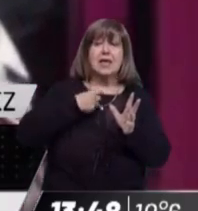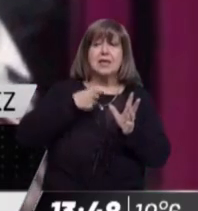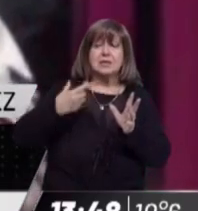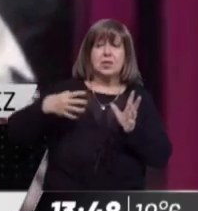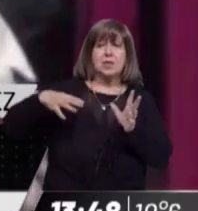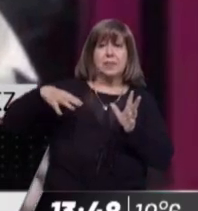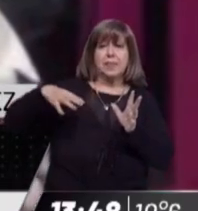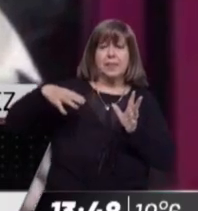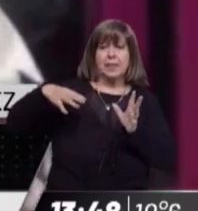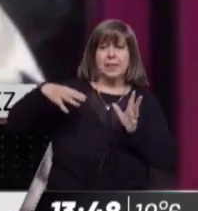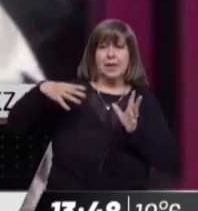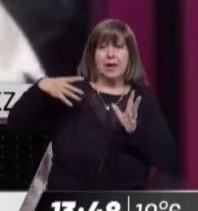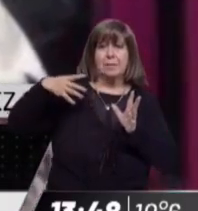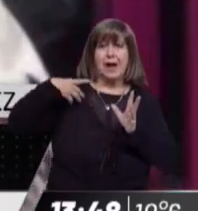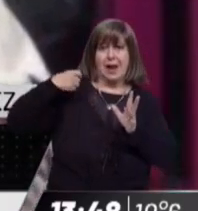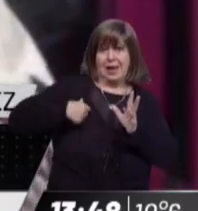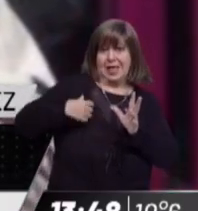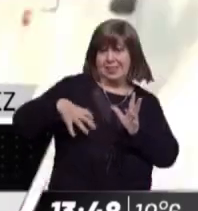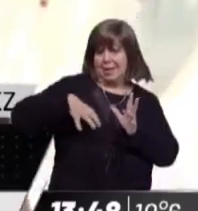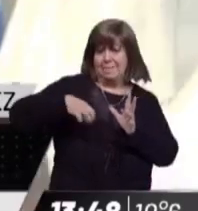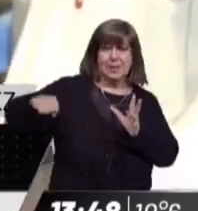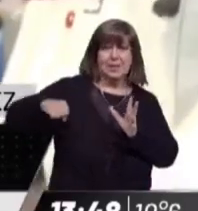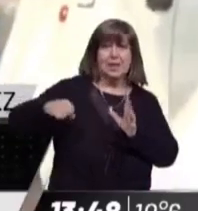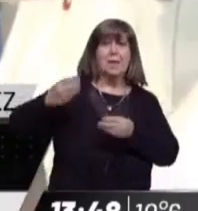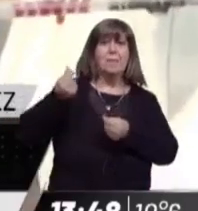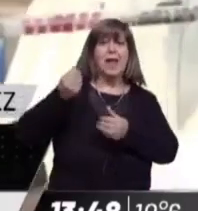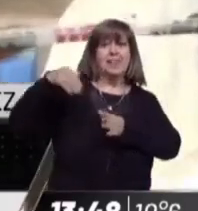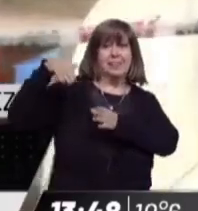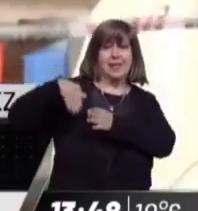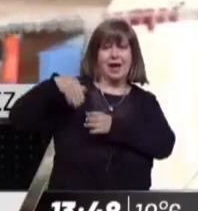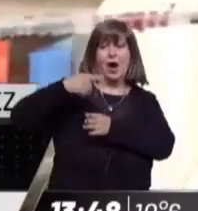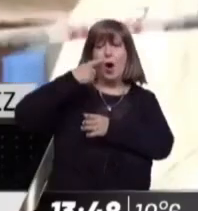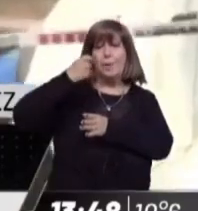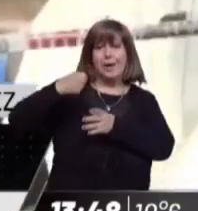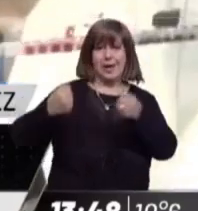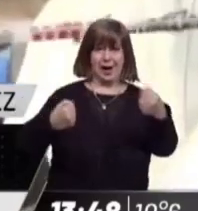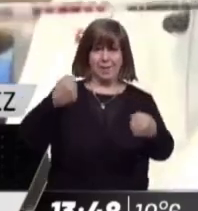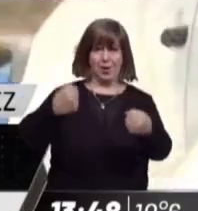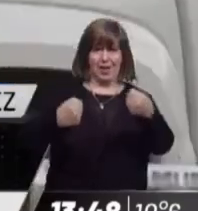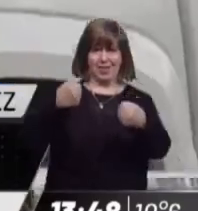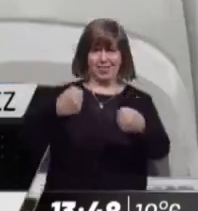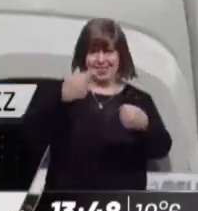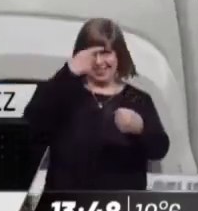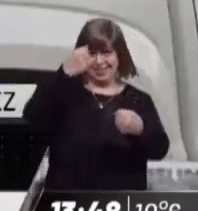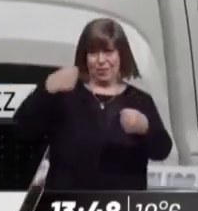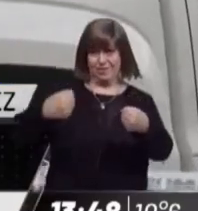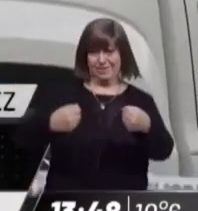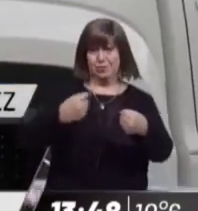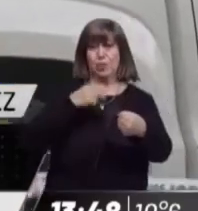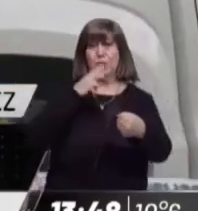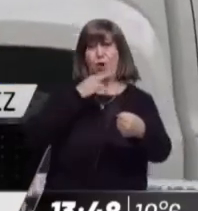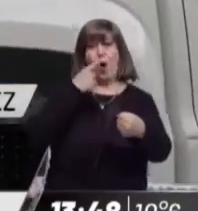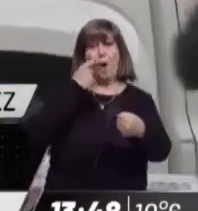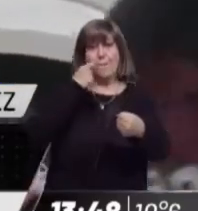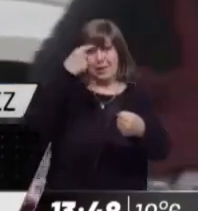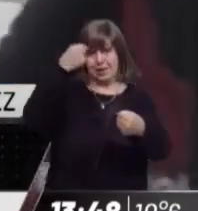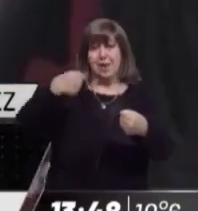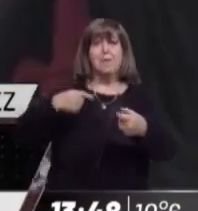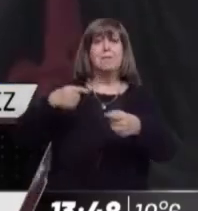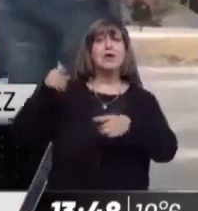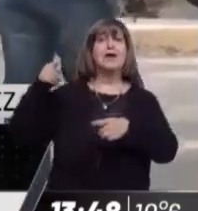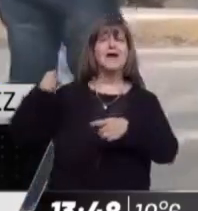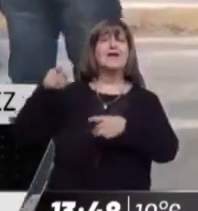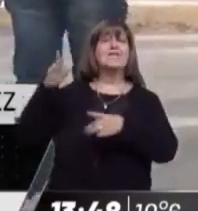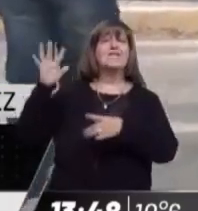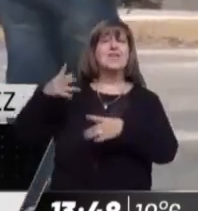quiso sacar ese maletín donde llevaba el dinero Jiménez, y que bueno, como estaba el vidrio cortado, se